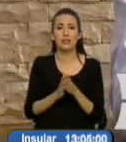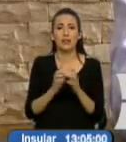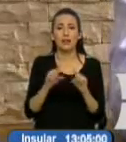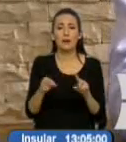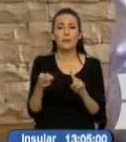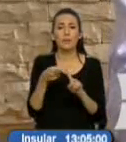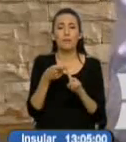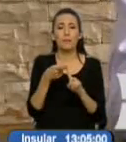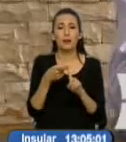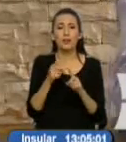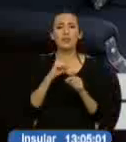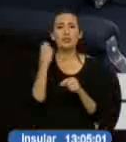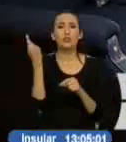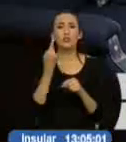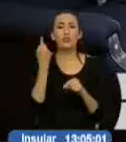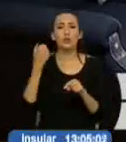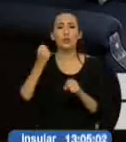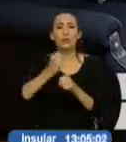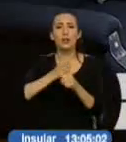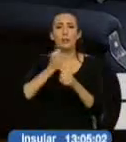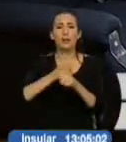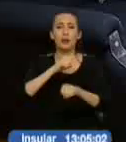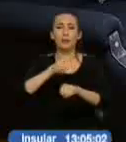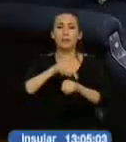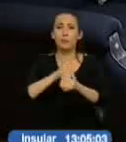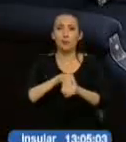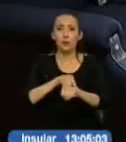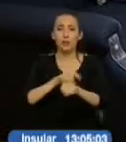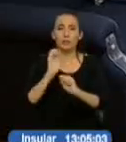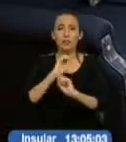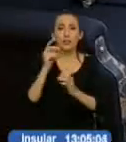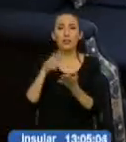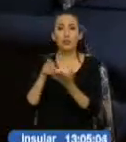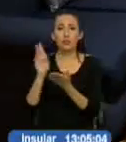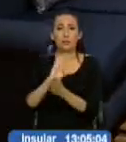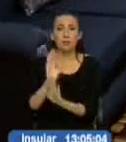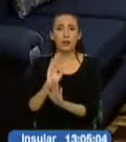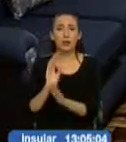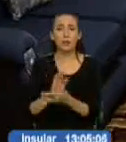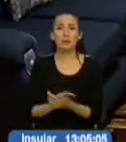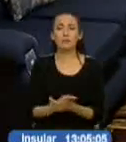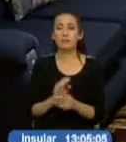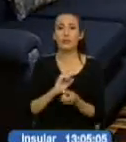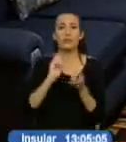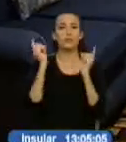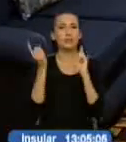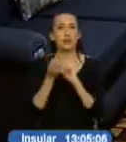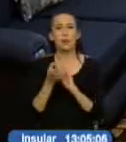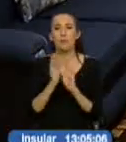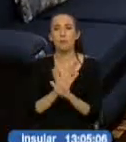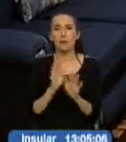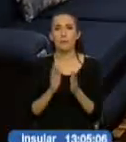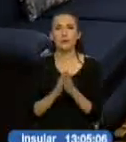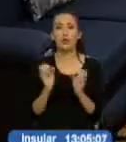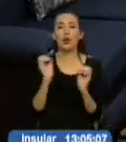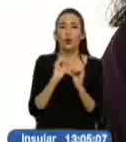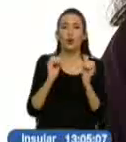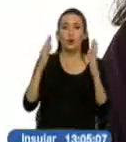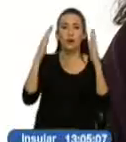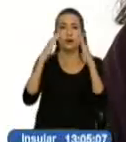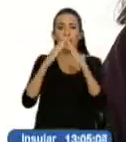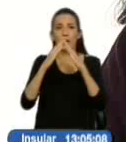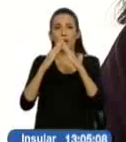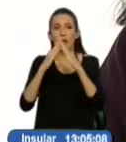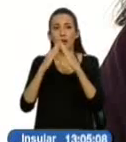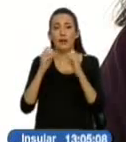precarización laboral, el trabajo por horas. Otro de los logros de este gobierno en temas laborales fue el de dignificar el trabajo doméstico remunerado. No